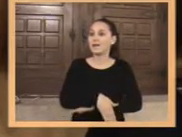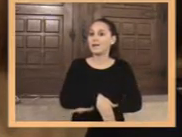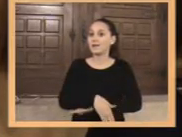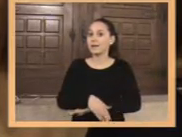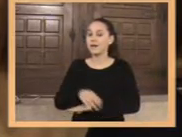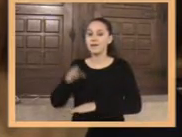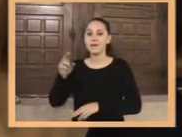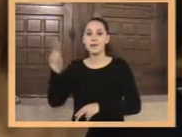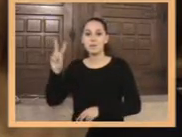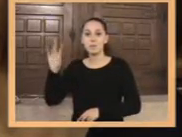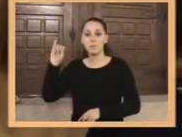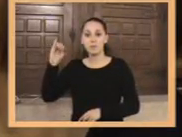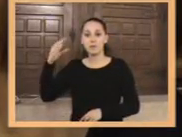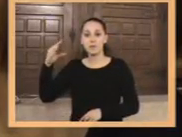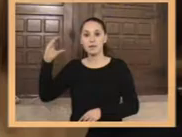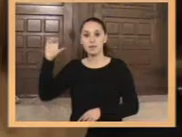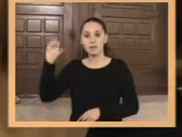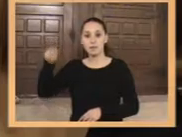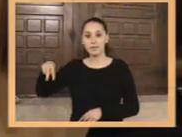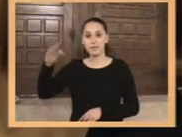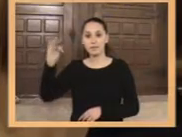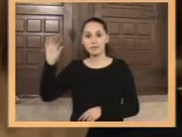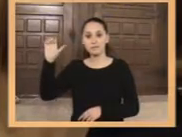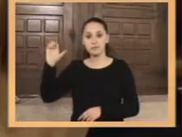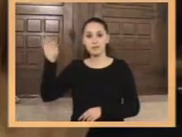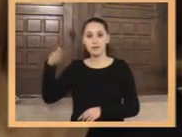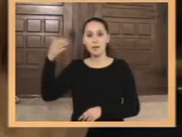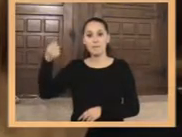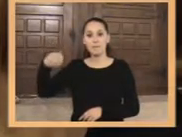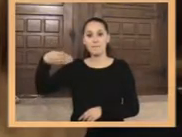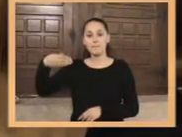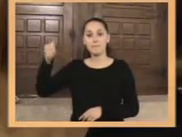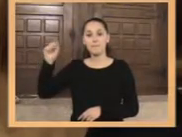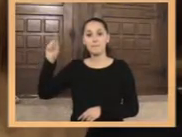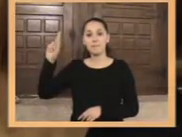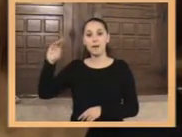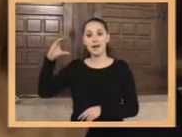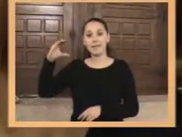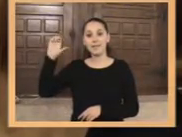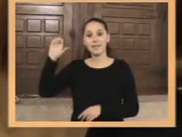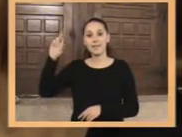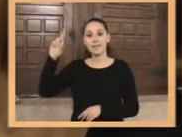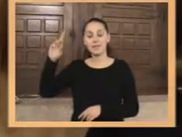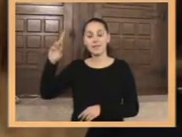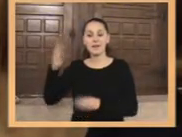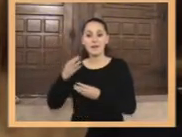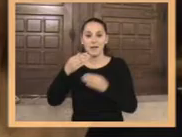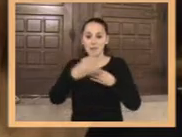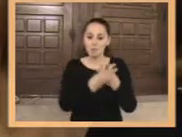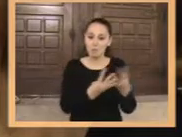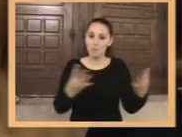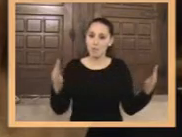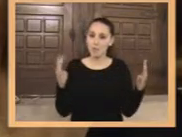quedaron a media, también lleva esa construcción parada al menos 8 años, ha perdido por completo el vallado